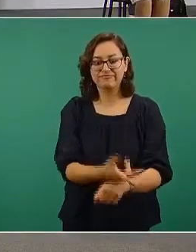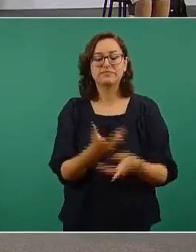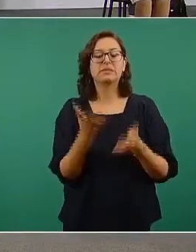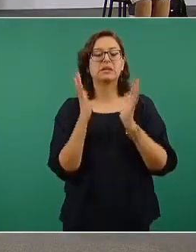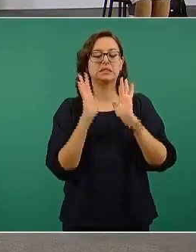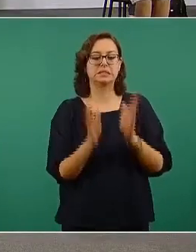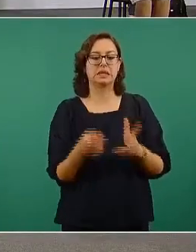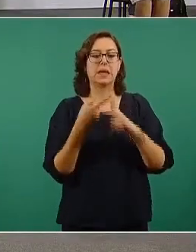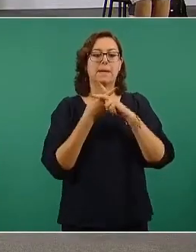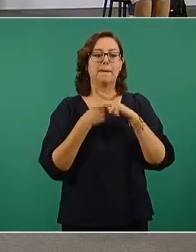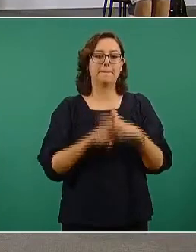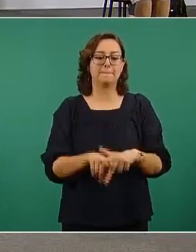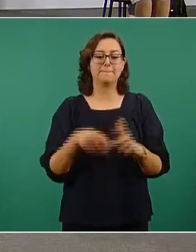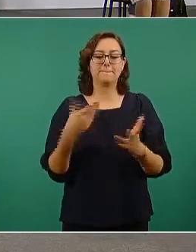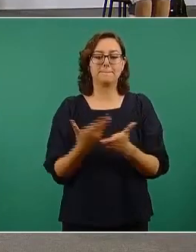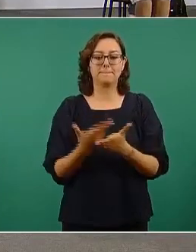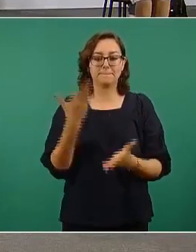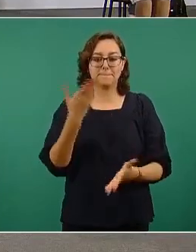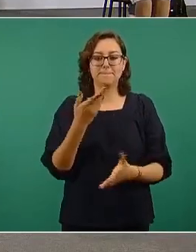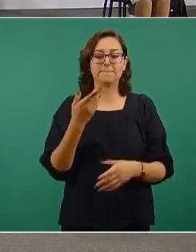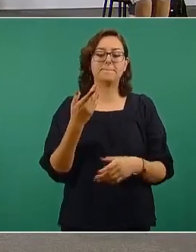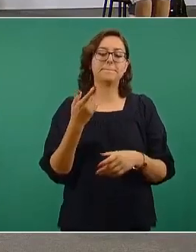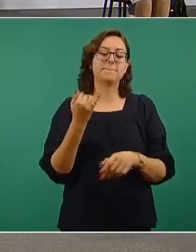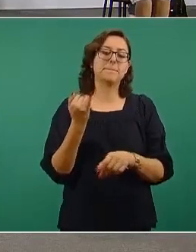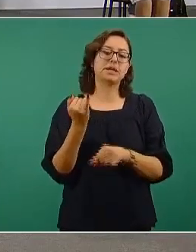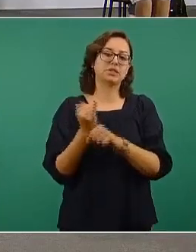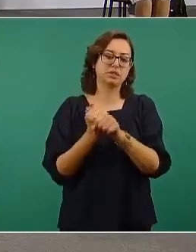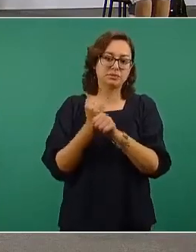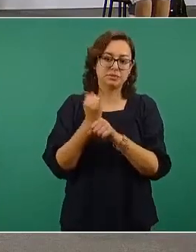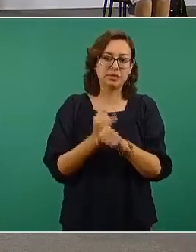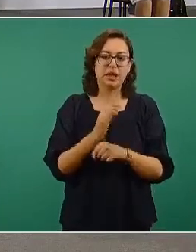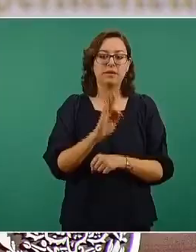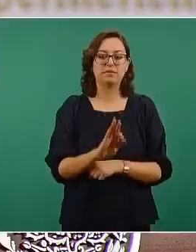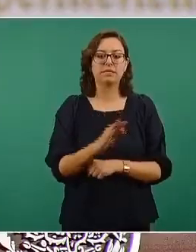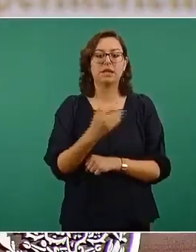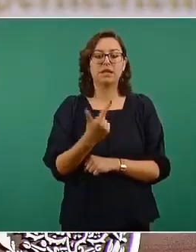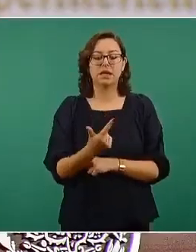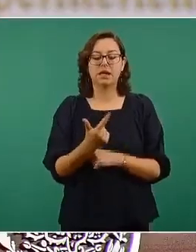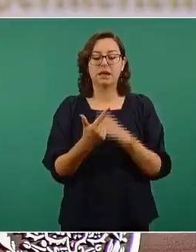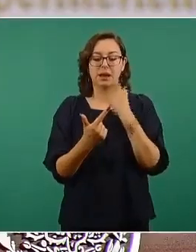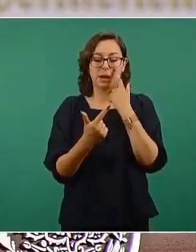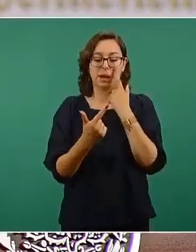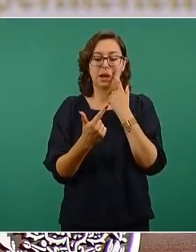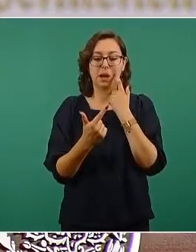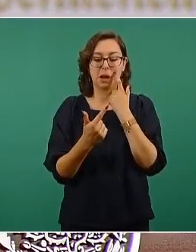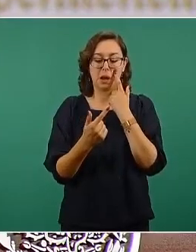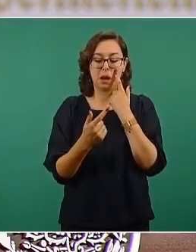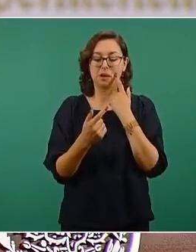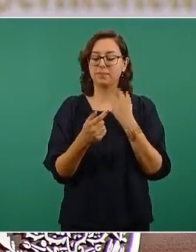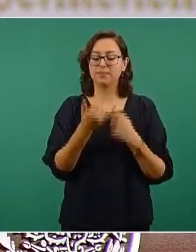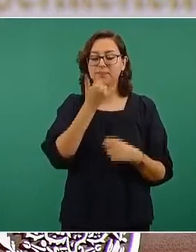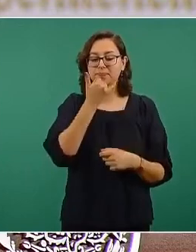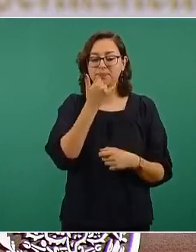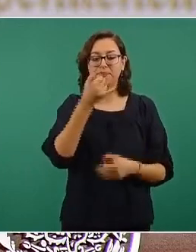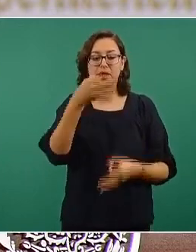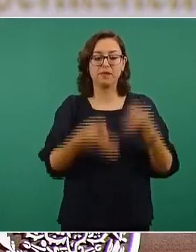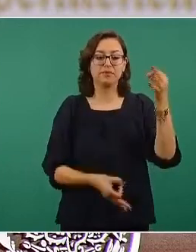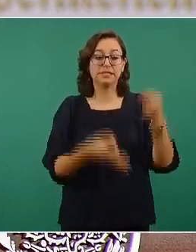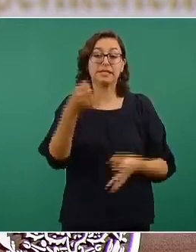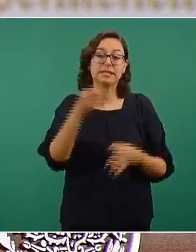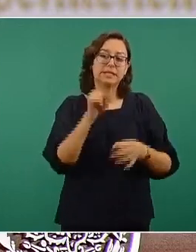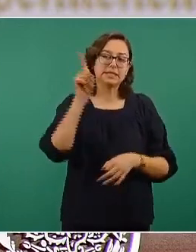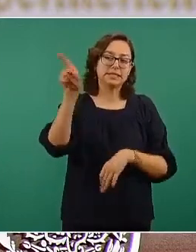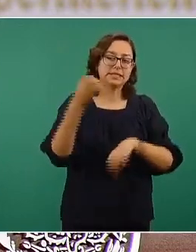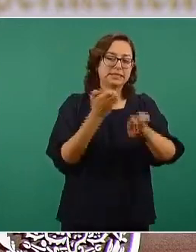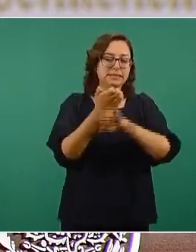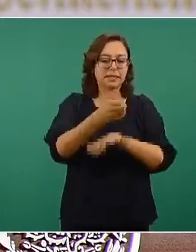las carpetas han sido iniciadas y se integraron en la Fiscalía General del Estado de México, ya que de acuerdo con las entrevistas realizadas